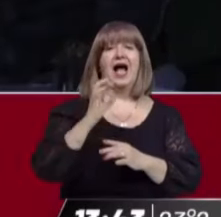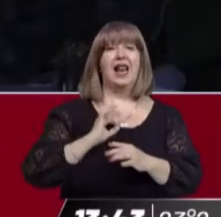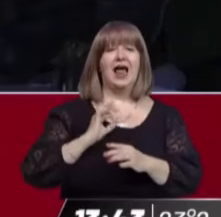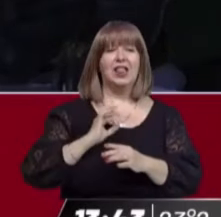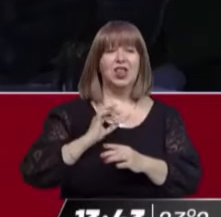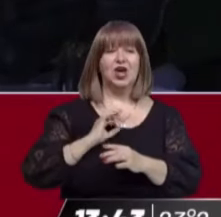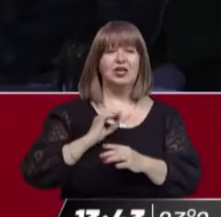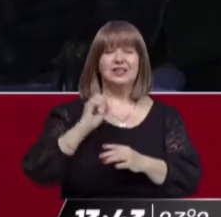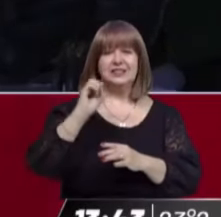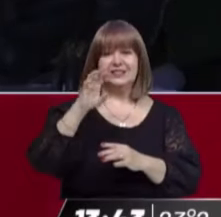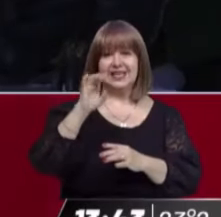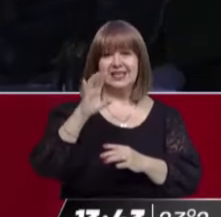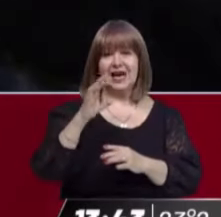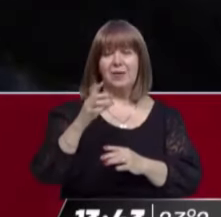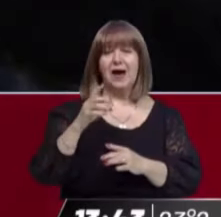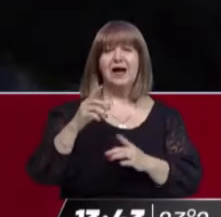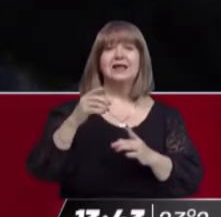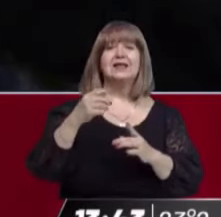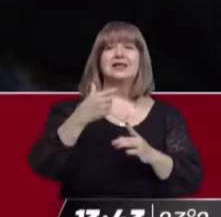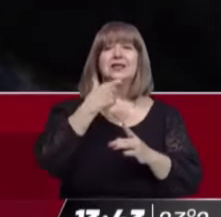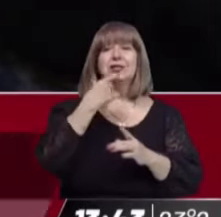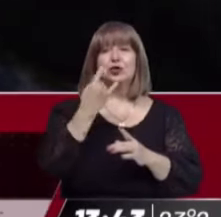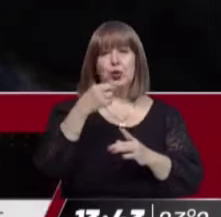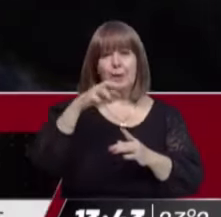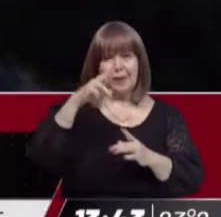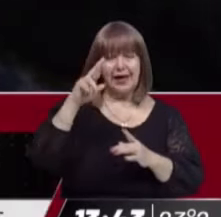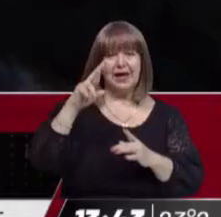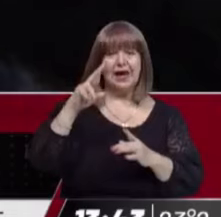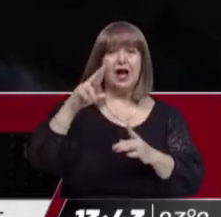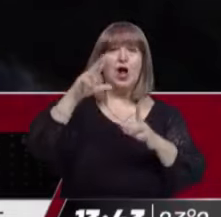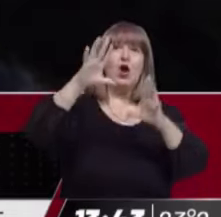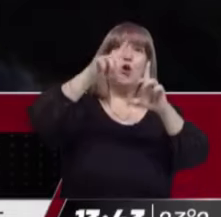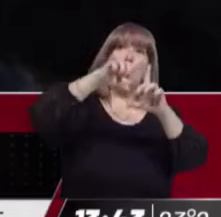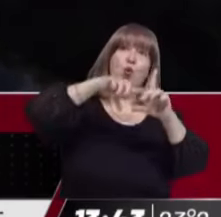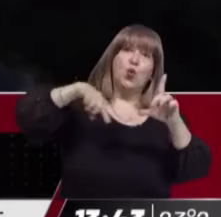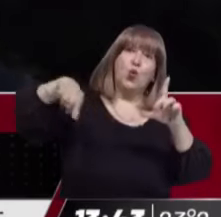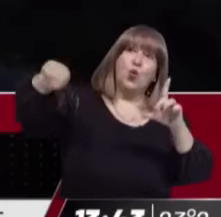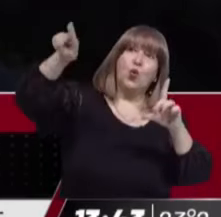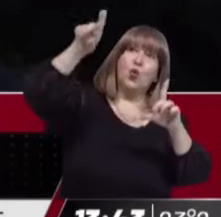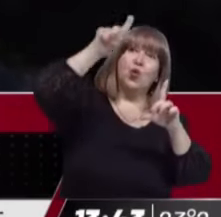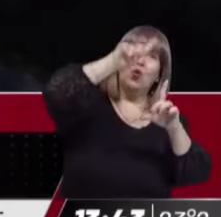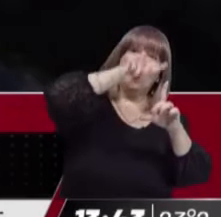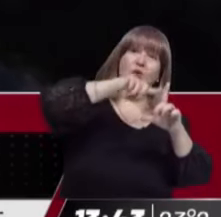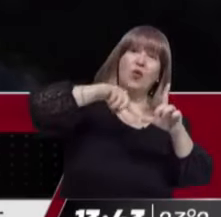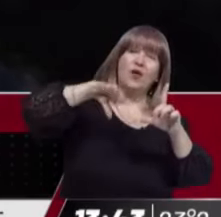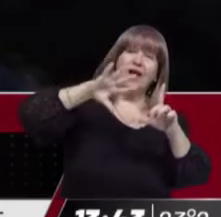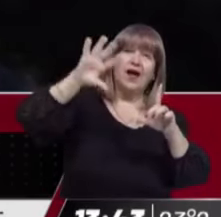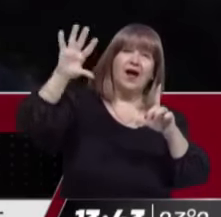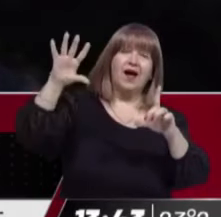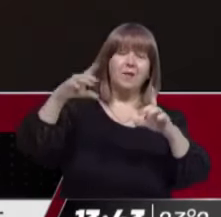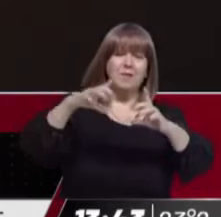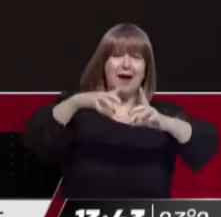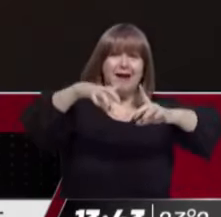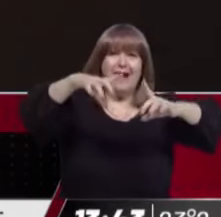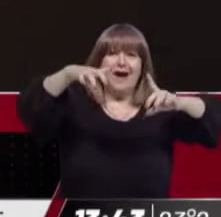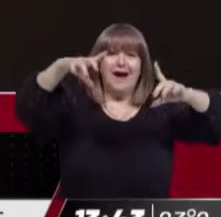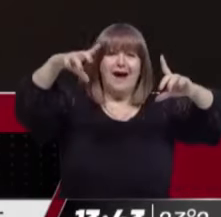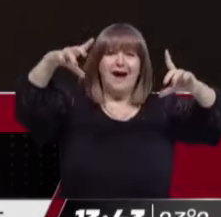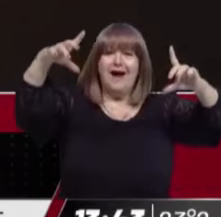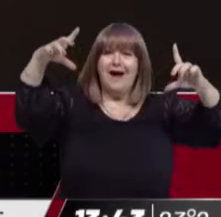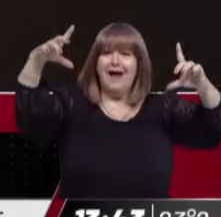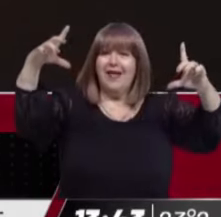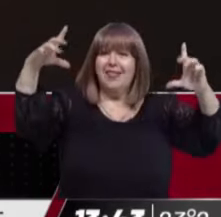del cazador o la superluna del cazador. ¿Por qué se llama así esta luna, que se va a ver mucho más grande que